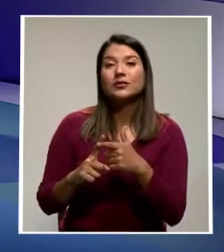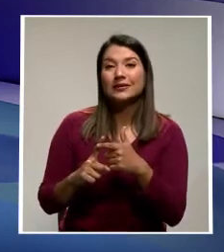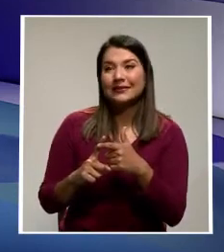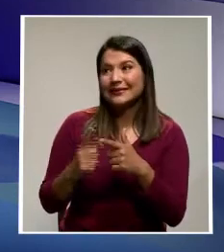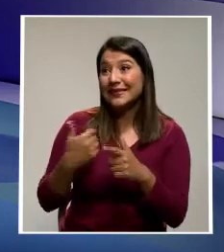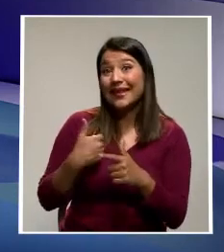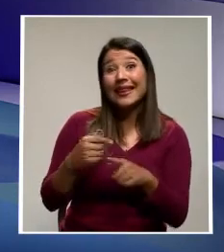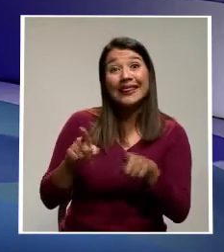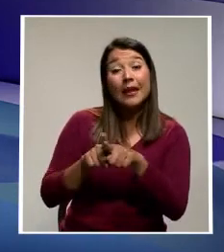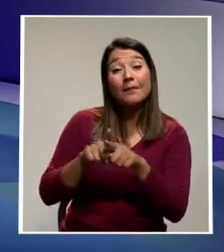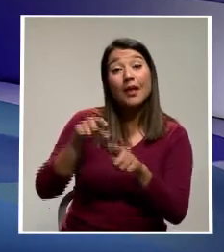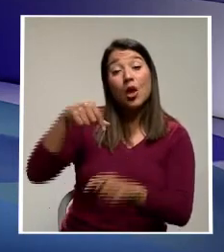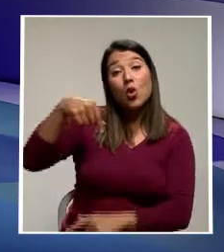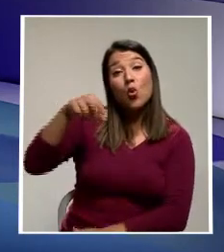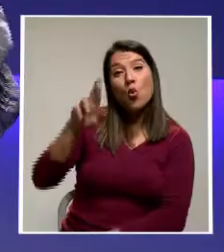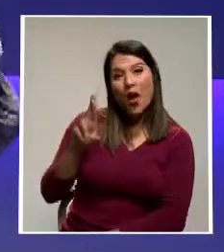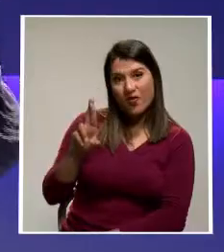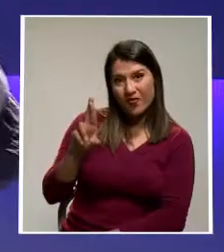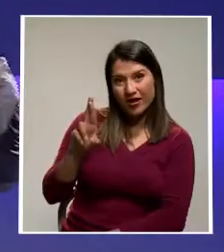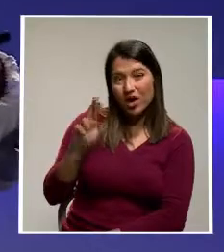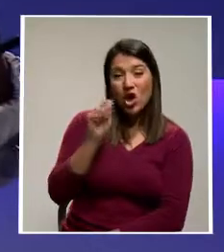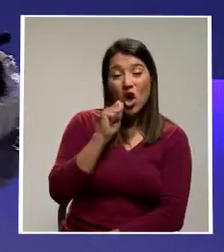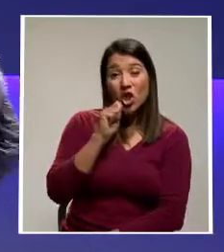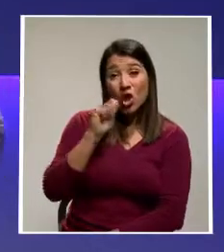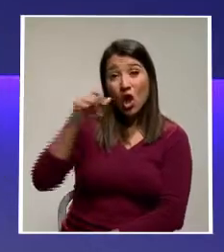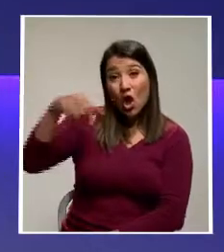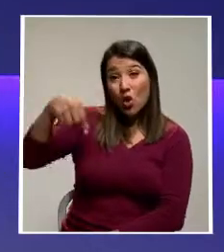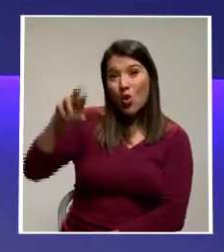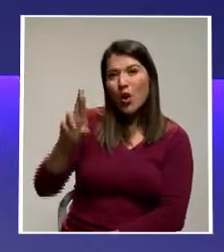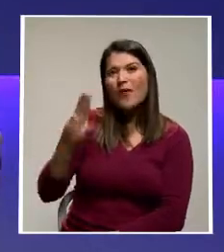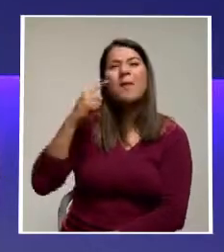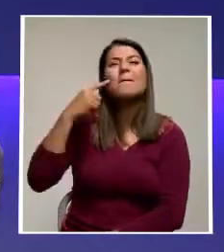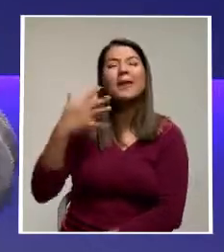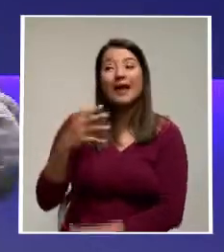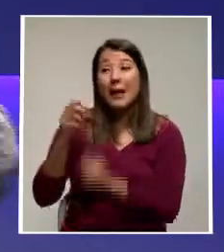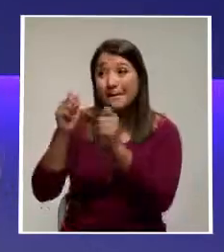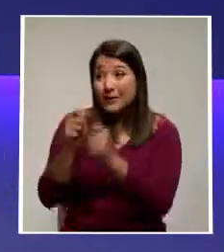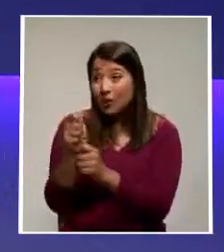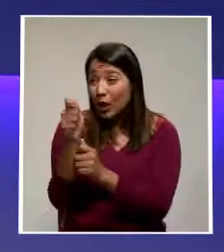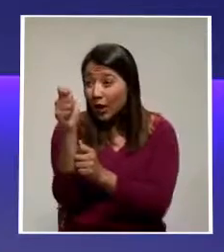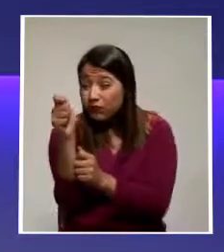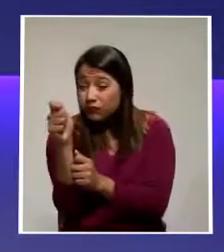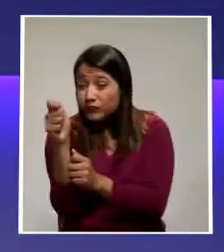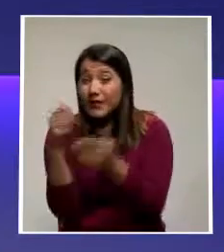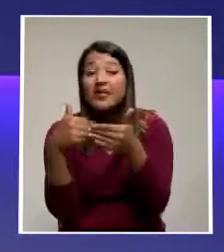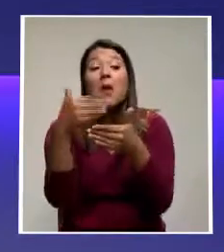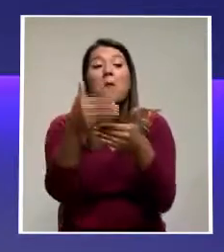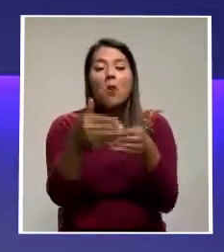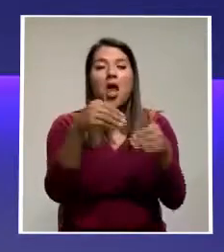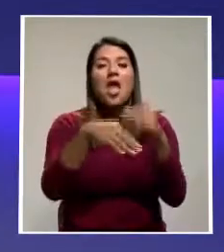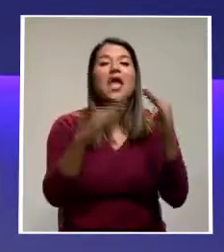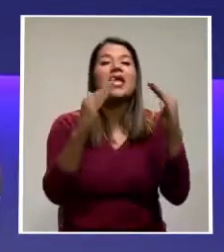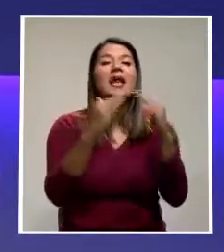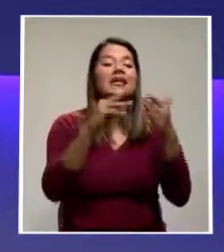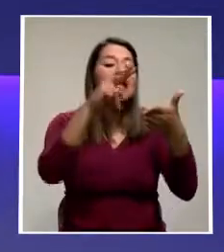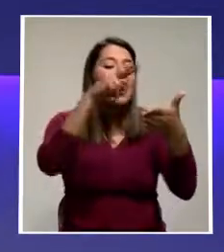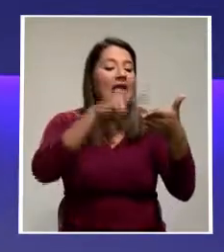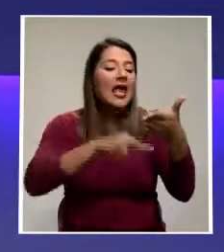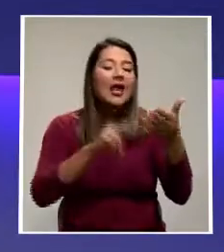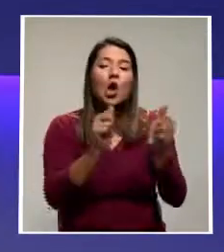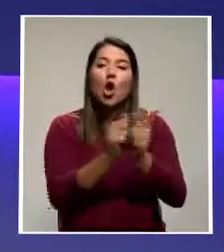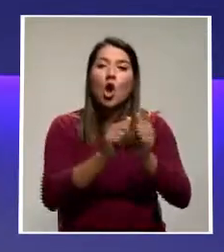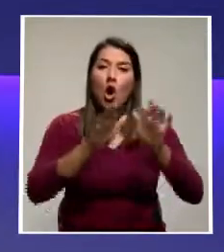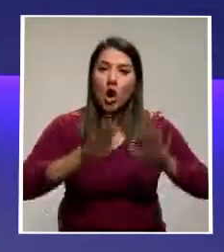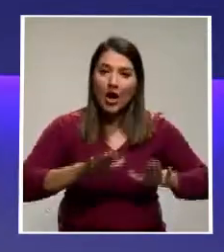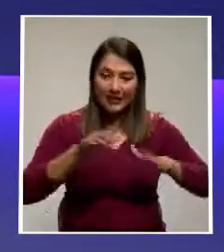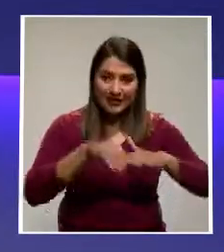Entonces, sí, para que la gente se pueda llevar el texto en su celular y si quiere leerlo con calma y para paladear